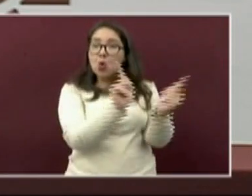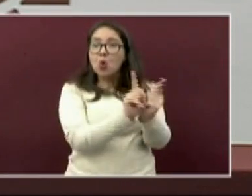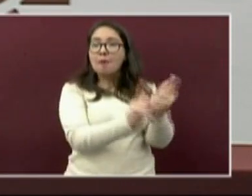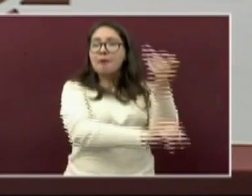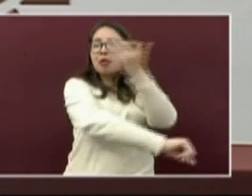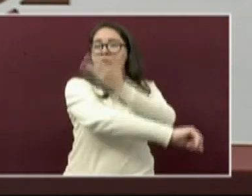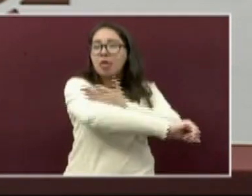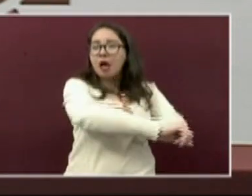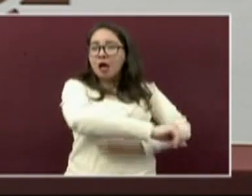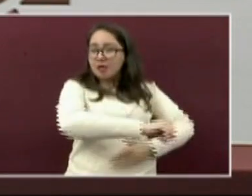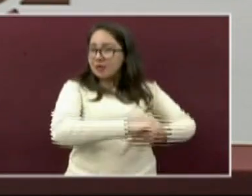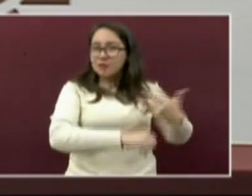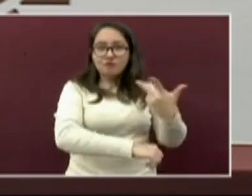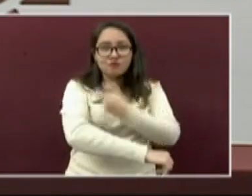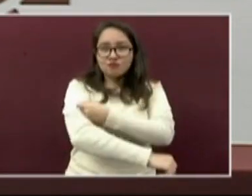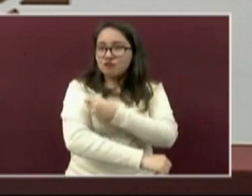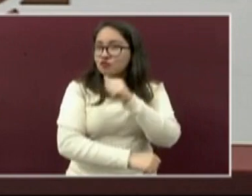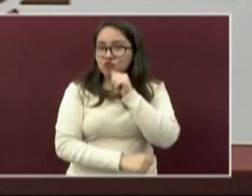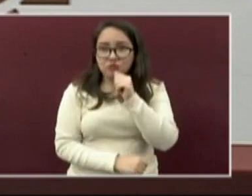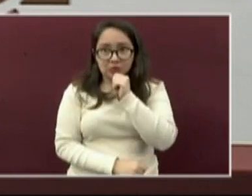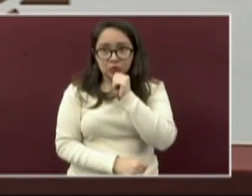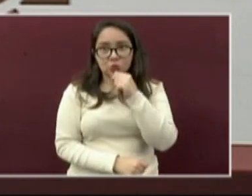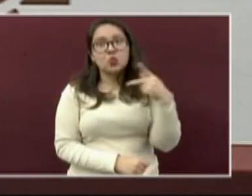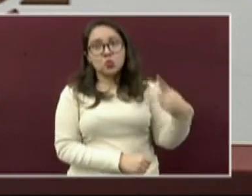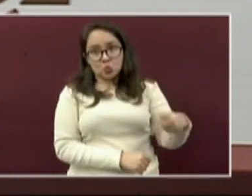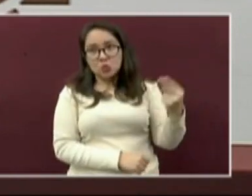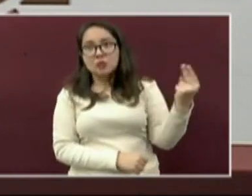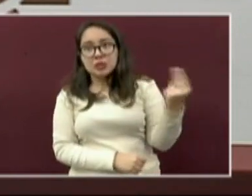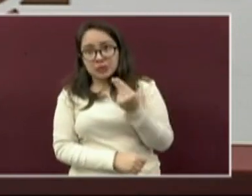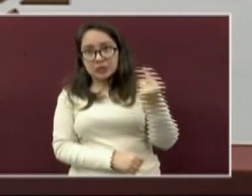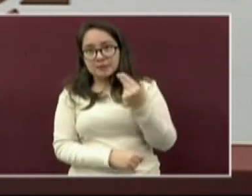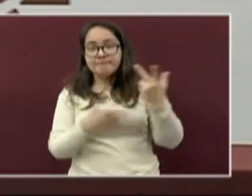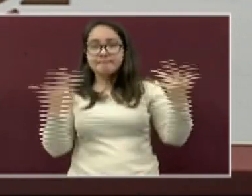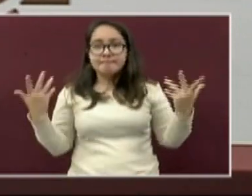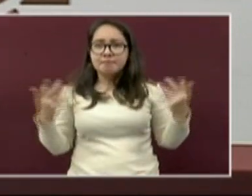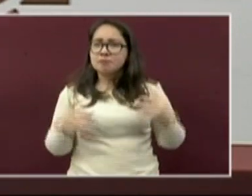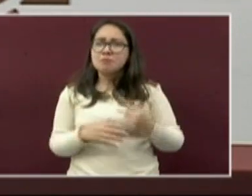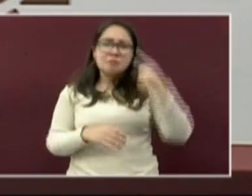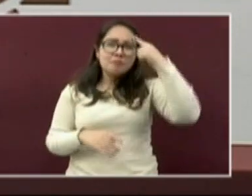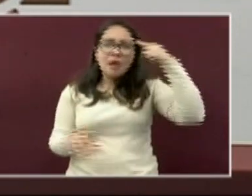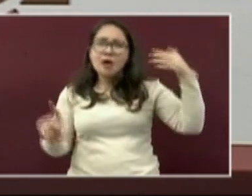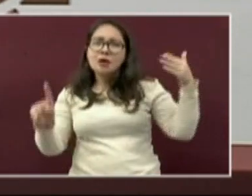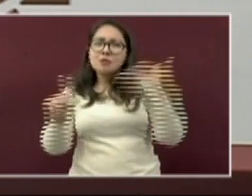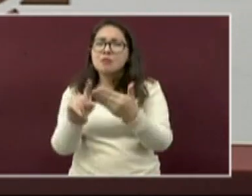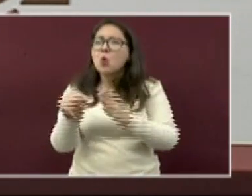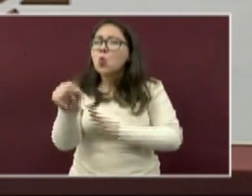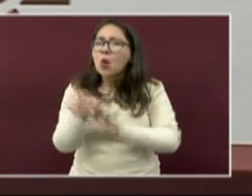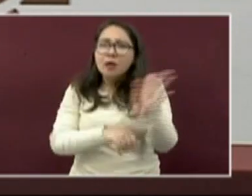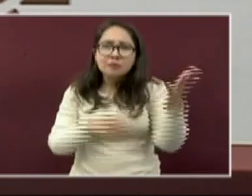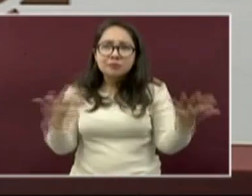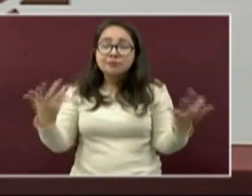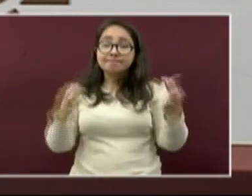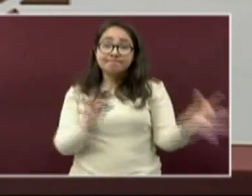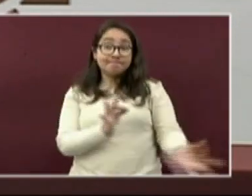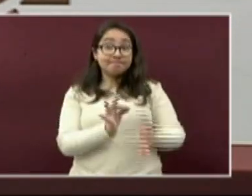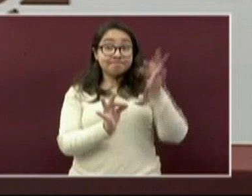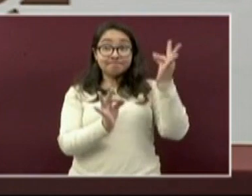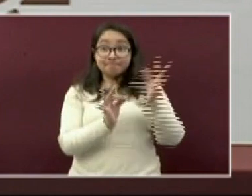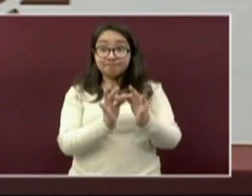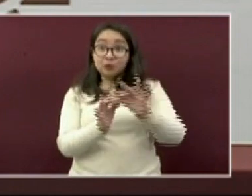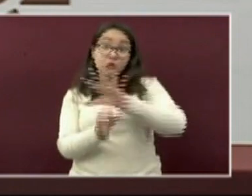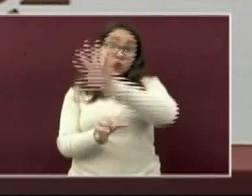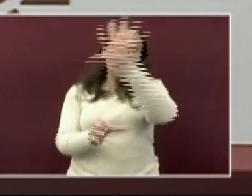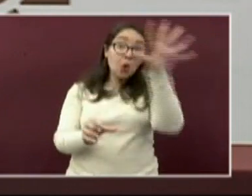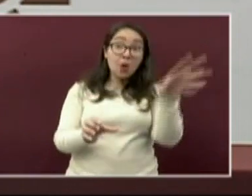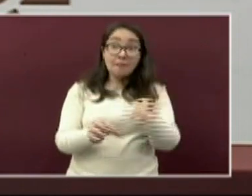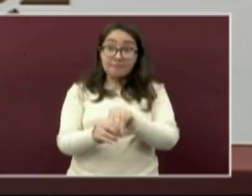en vacunación pero que necesitan la vacuna el objetivo repito es dar cumplimiento a